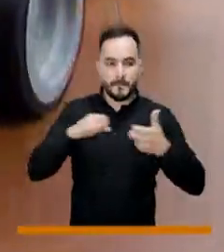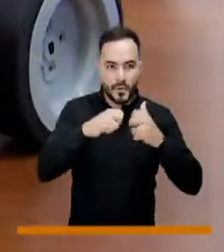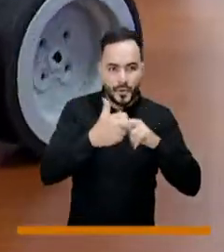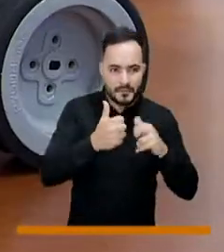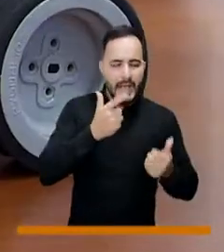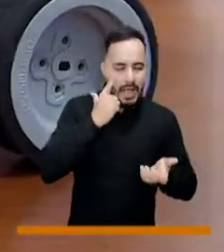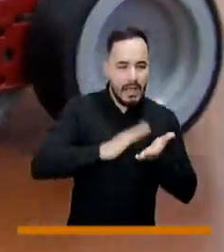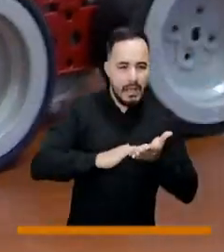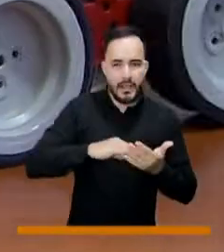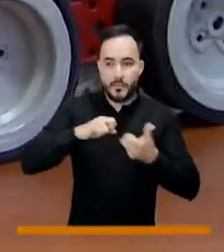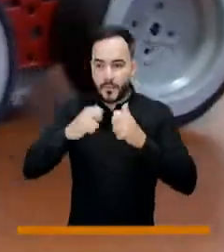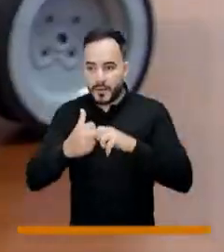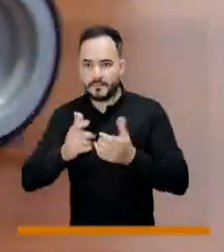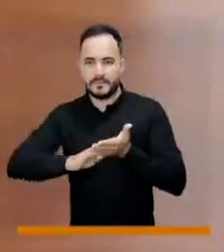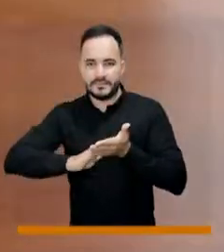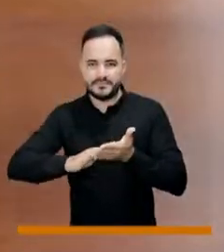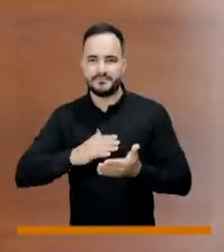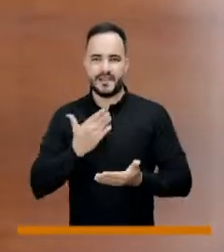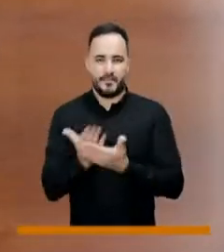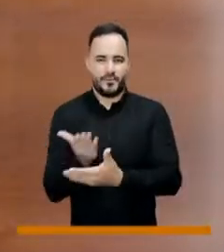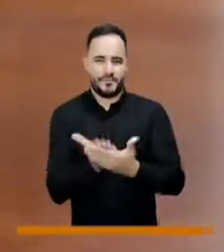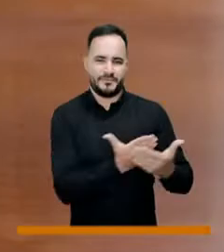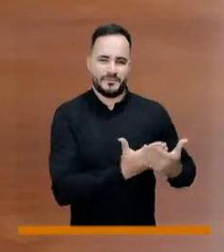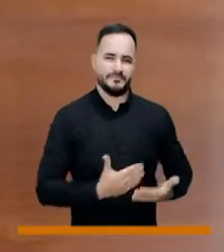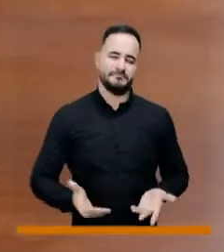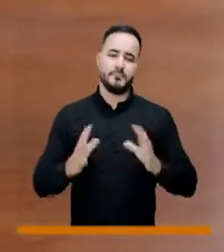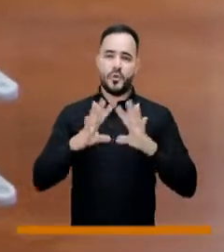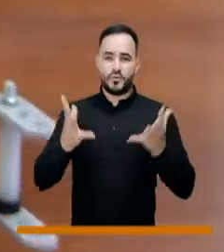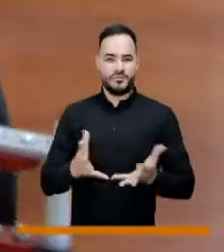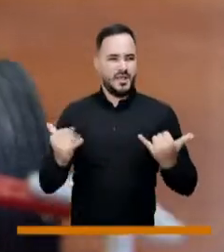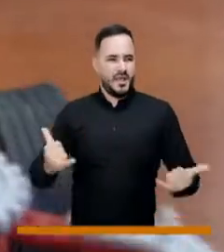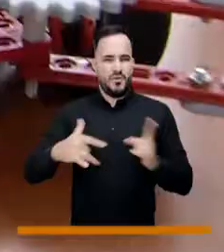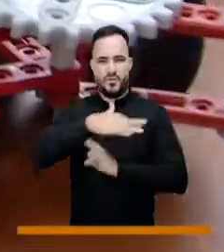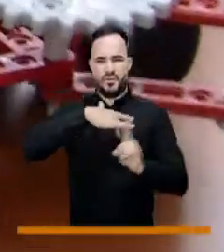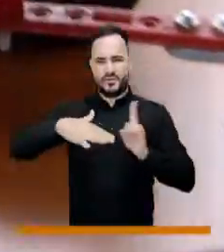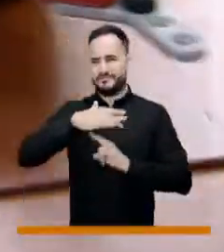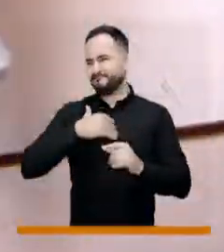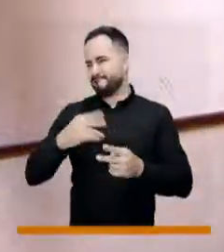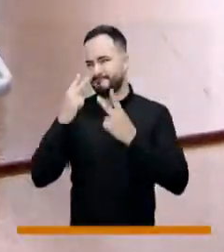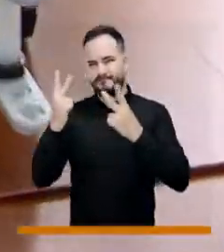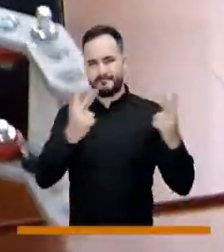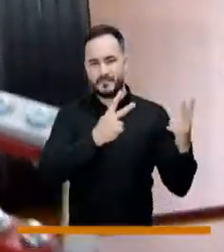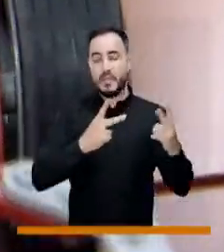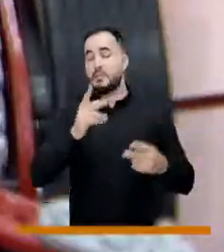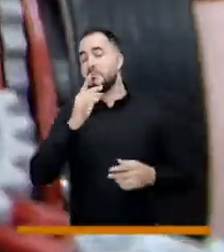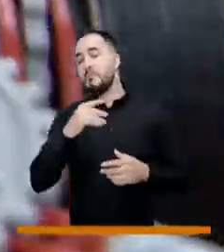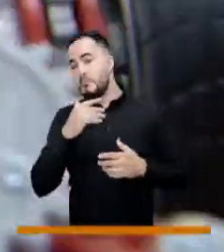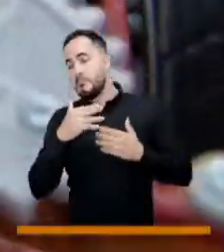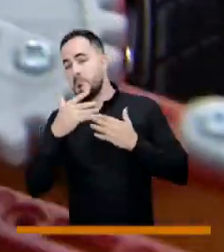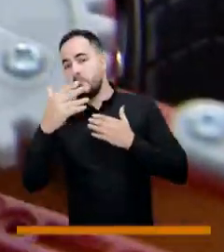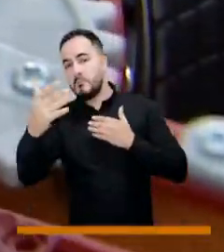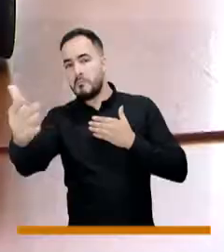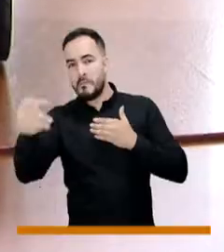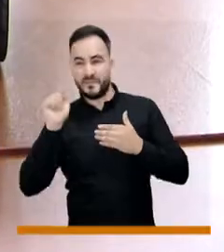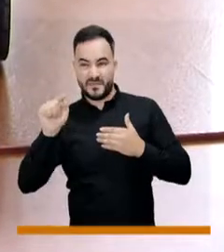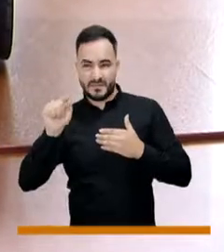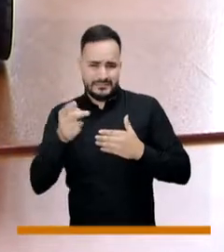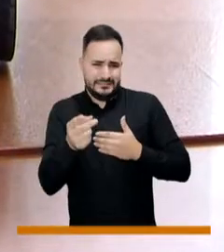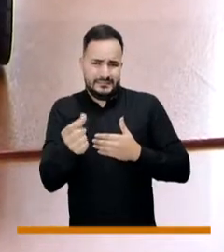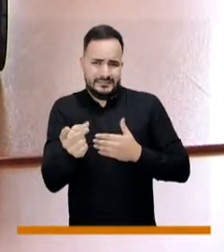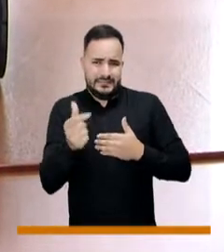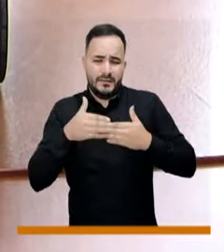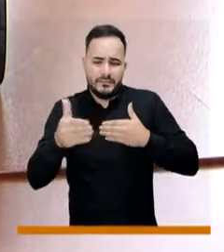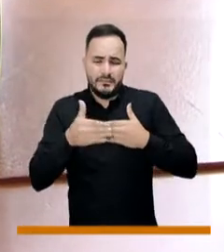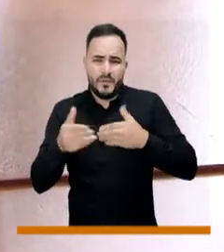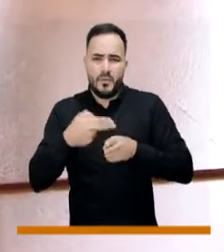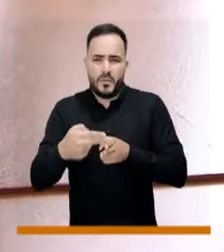problemas. Entonces, el mundo en el que estamos, un futuro extremadamente cercano, es